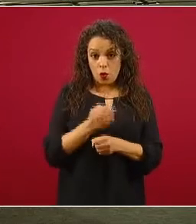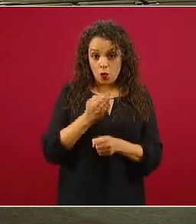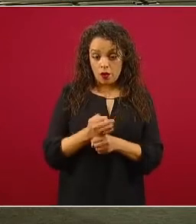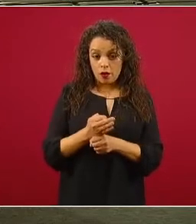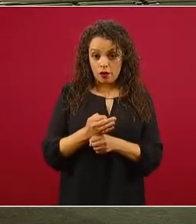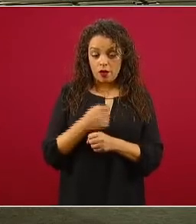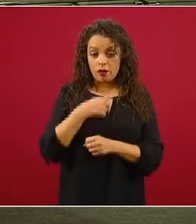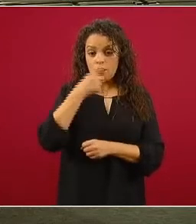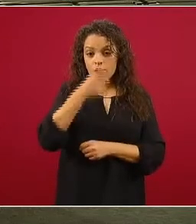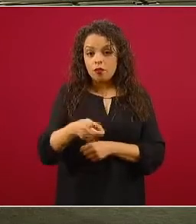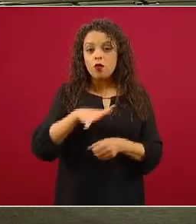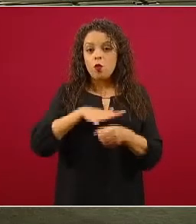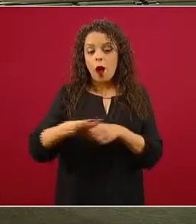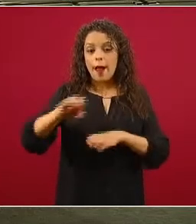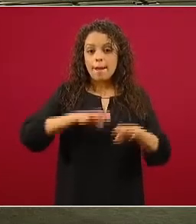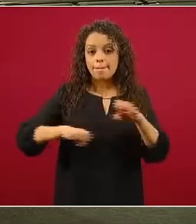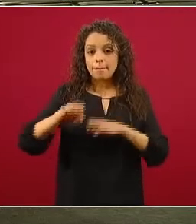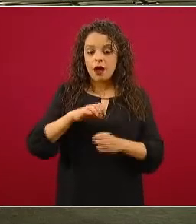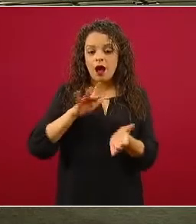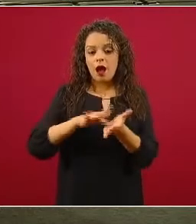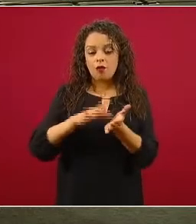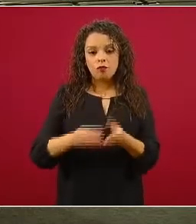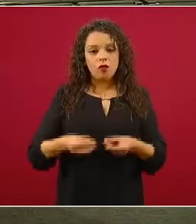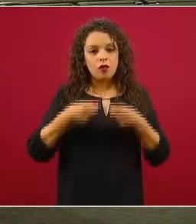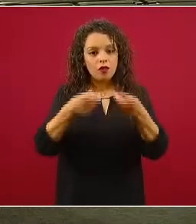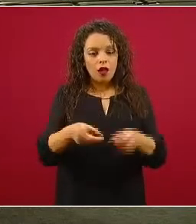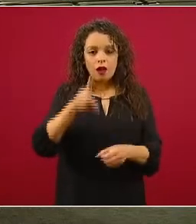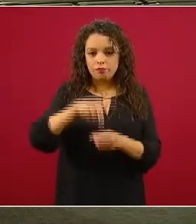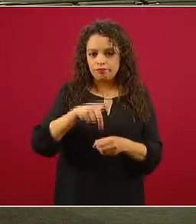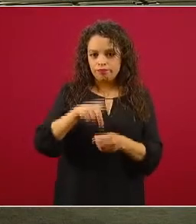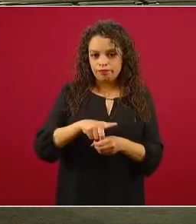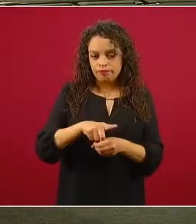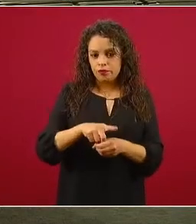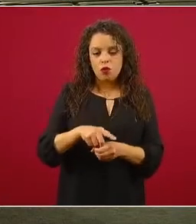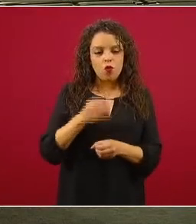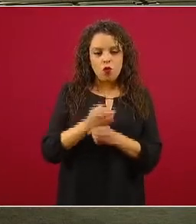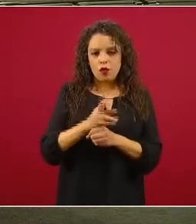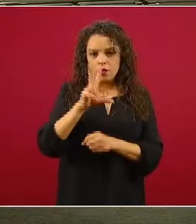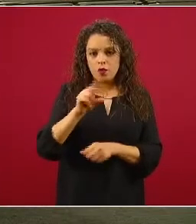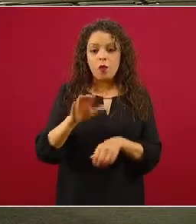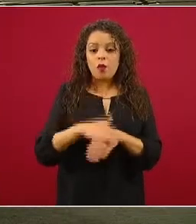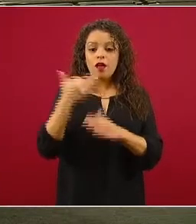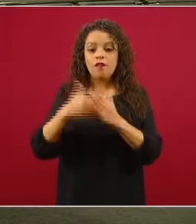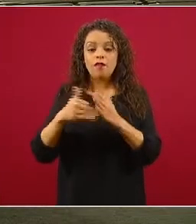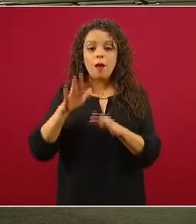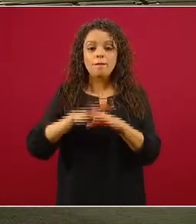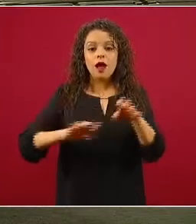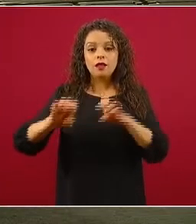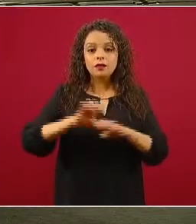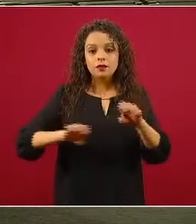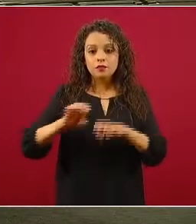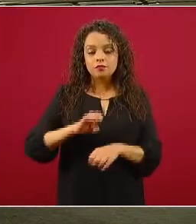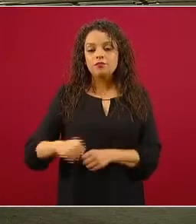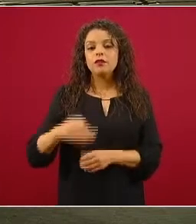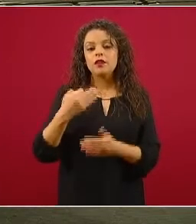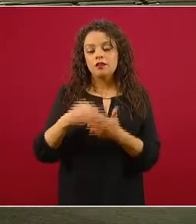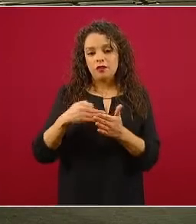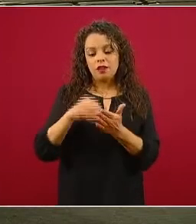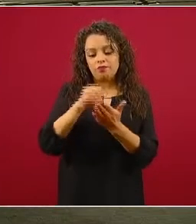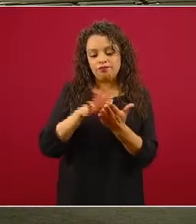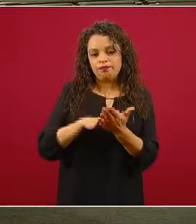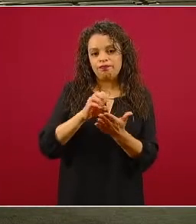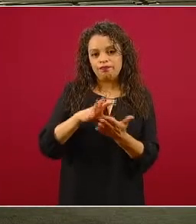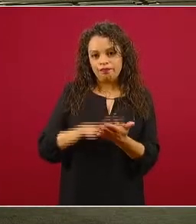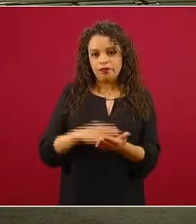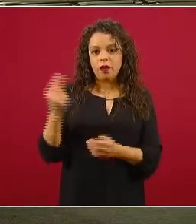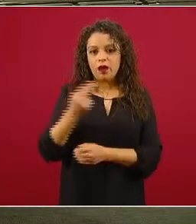quiénes son las empresas que han donado, pues porque no quiero dejar a nadie afuera. Prefiero en otra ocasión hacer el listado y hacerle el reconocimiento a todas